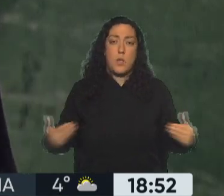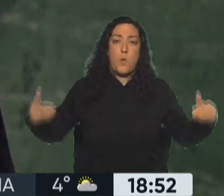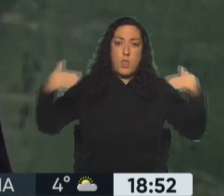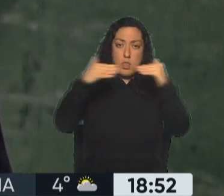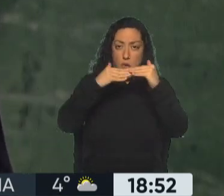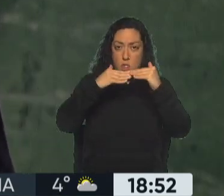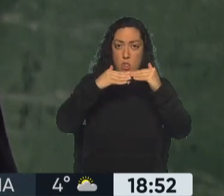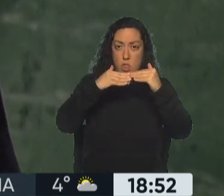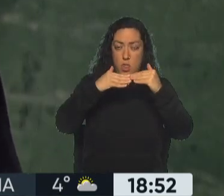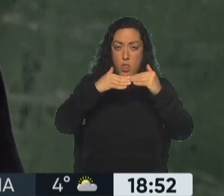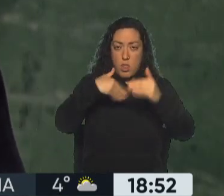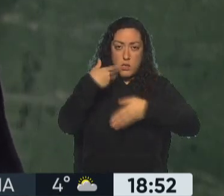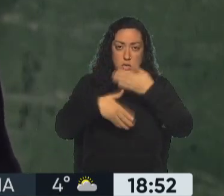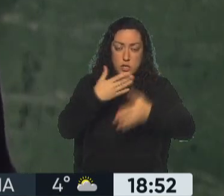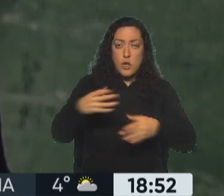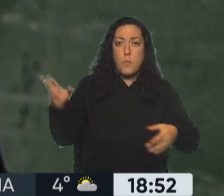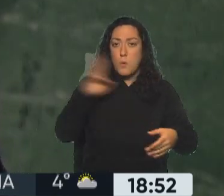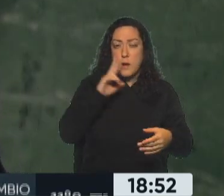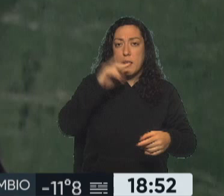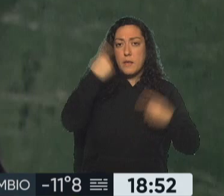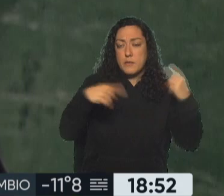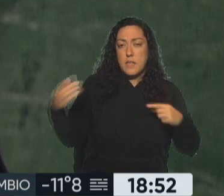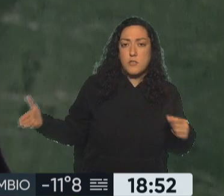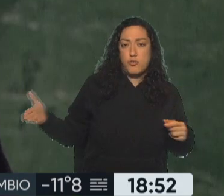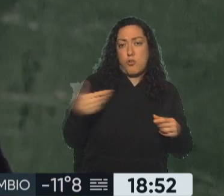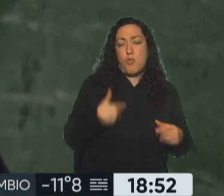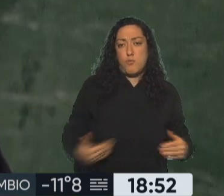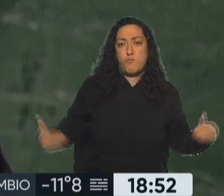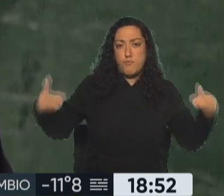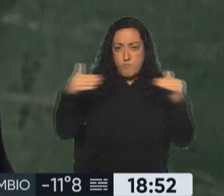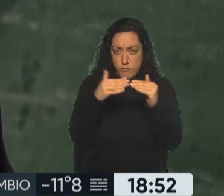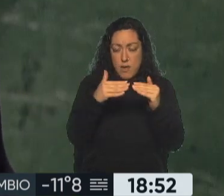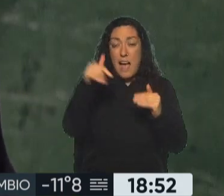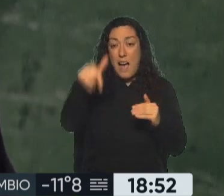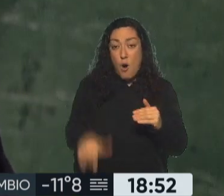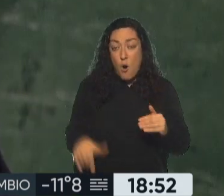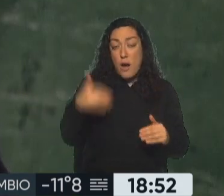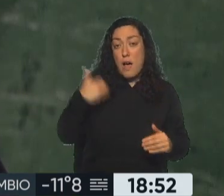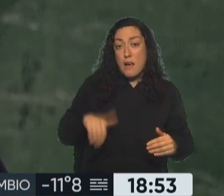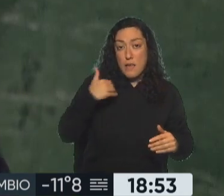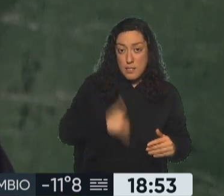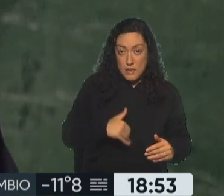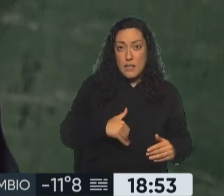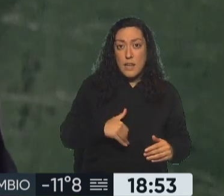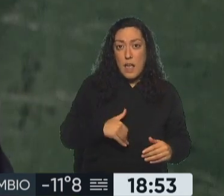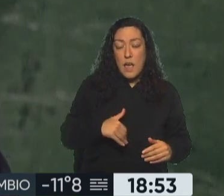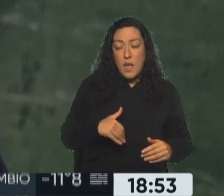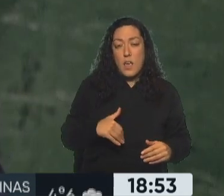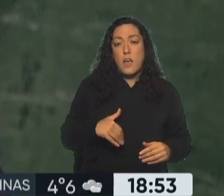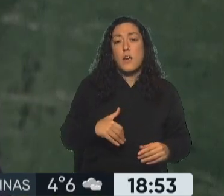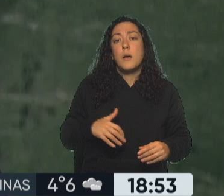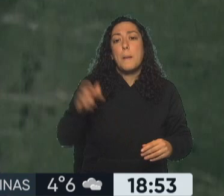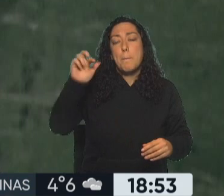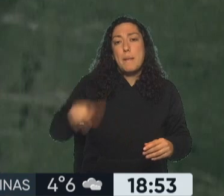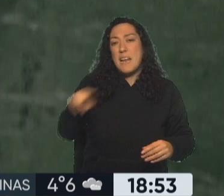igualdad de todas las mujeres y diversidades. En la actualidad, nuestro país se encuentra ejecutando el